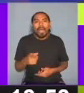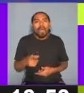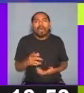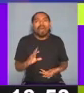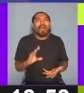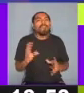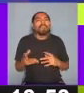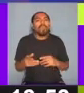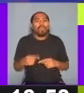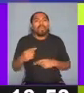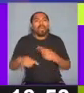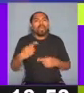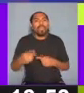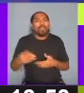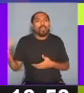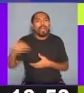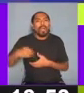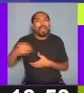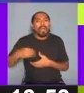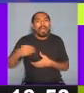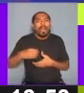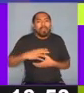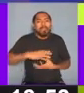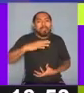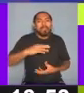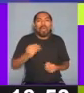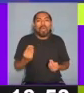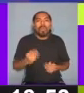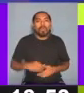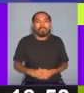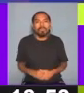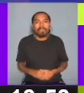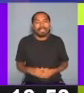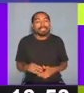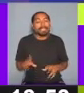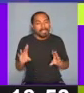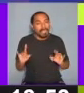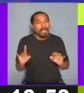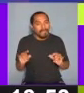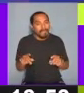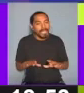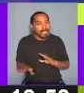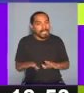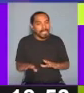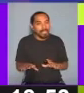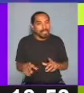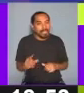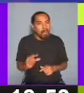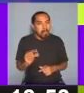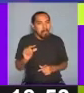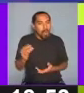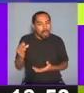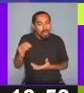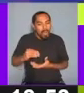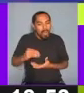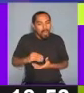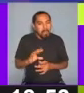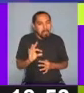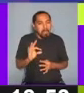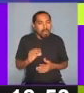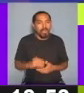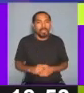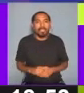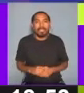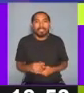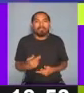como todo. Como todo. Estamos en una etapa muy difícil, así que, bueno, Tenemos que apuntar a todo lo que tiene que ver